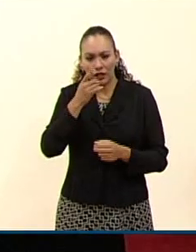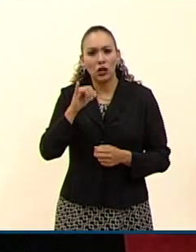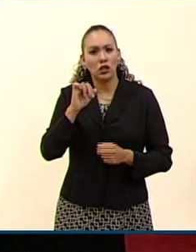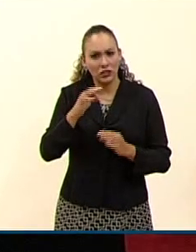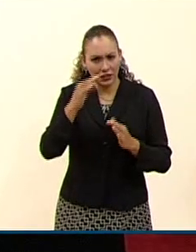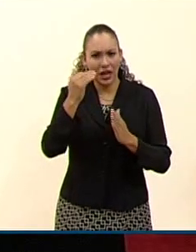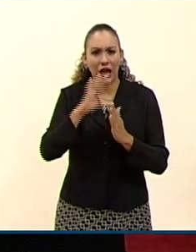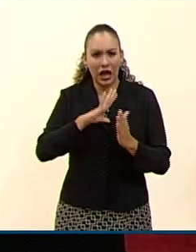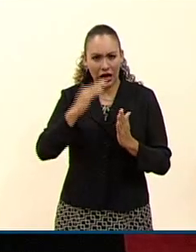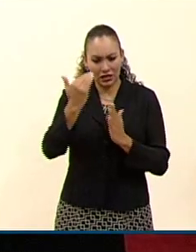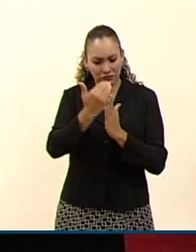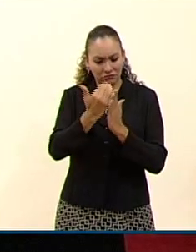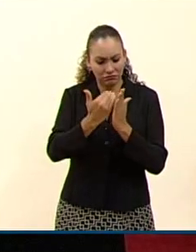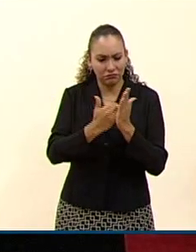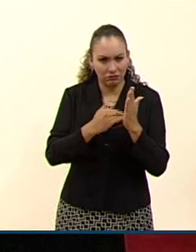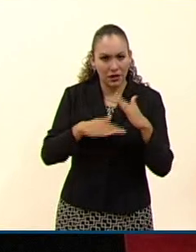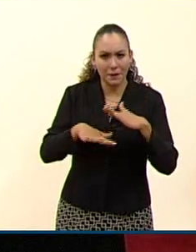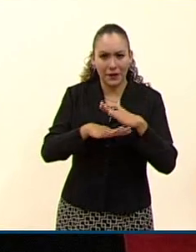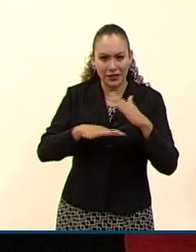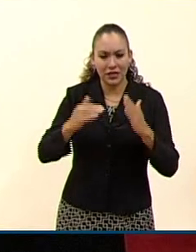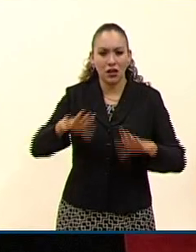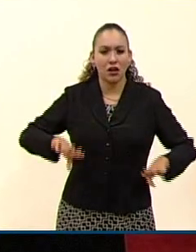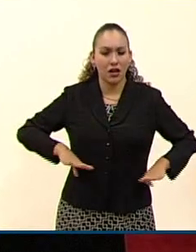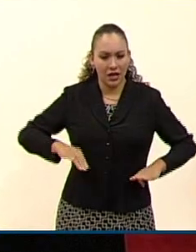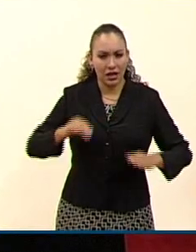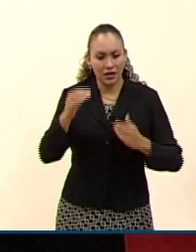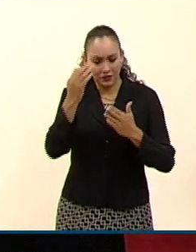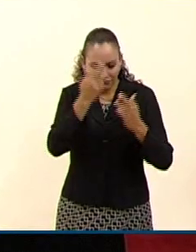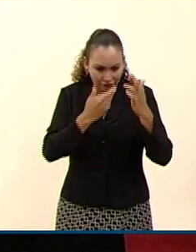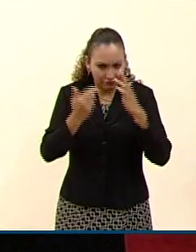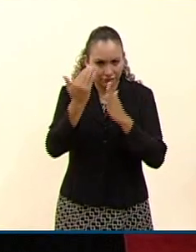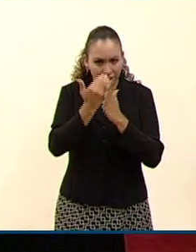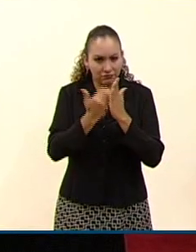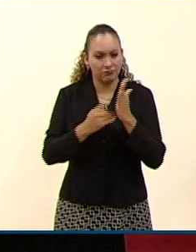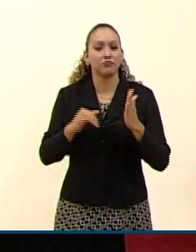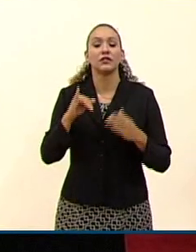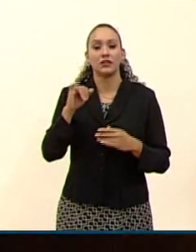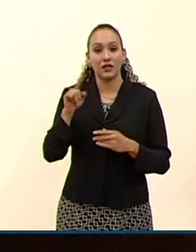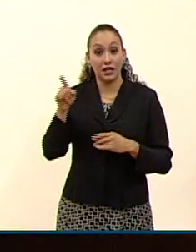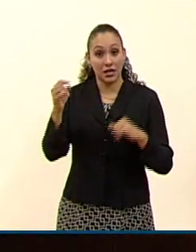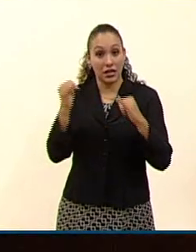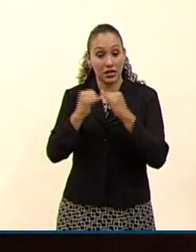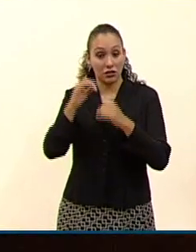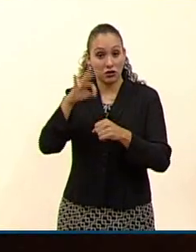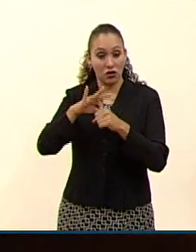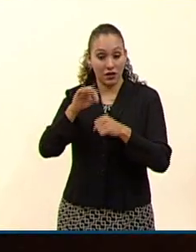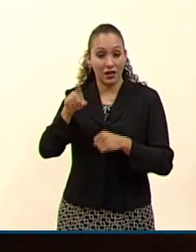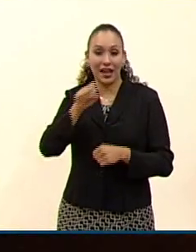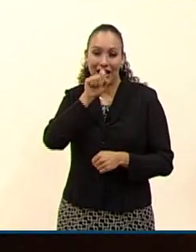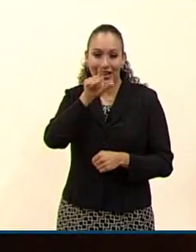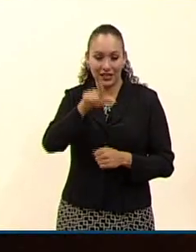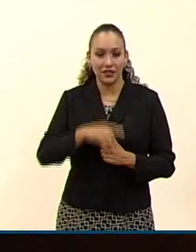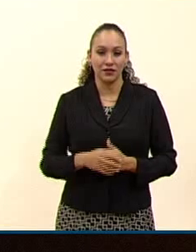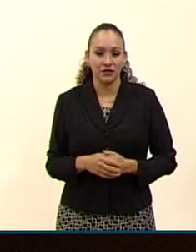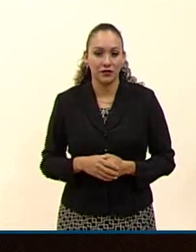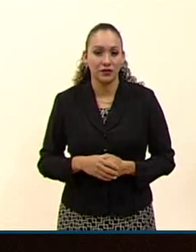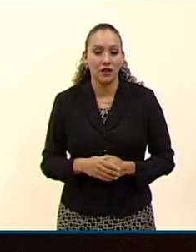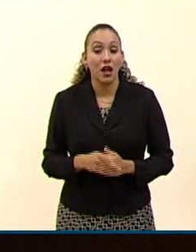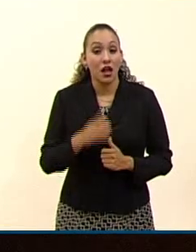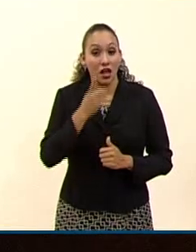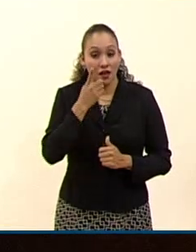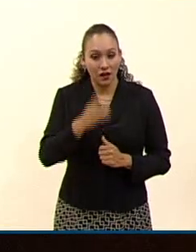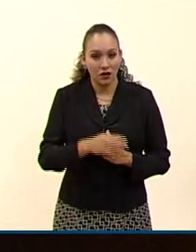con características básicas del derecho a la consulta previa, realizada en este caso por el Instituto Electoral de Jalisco, razón por la que